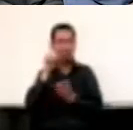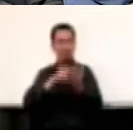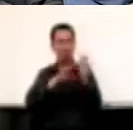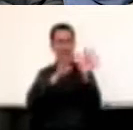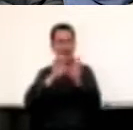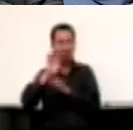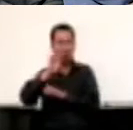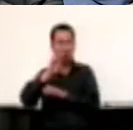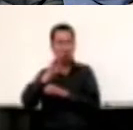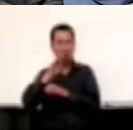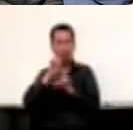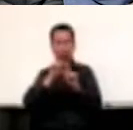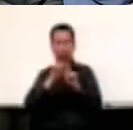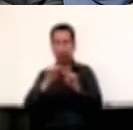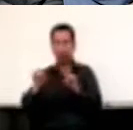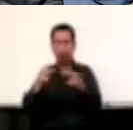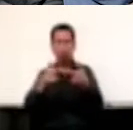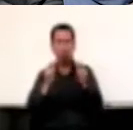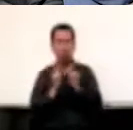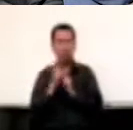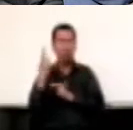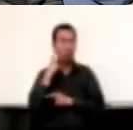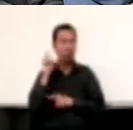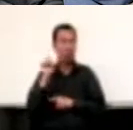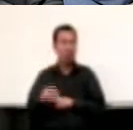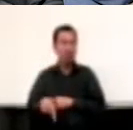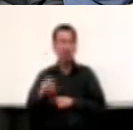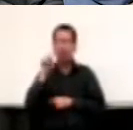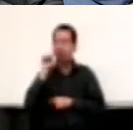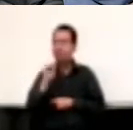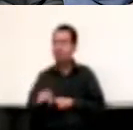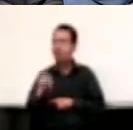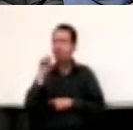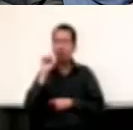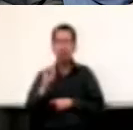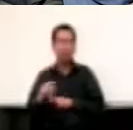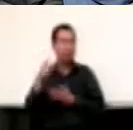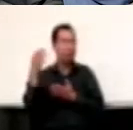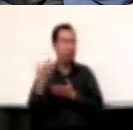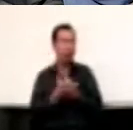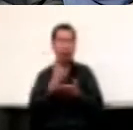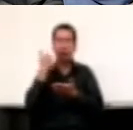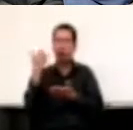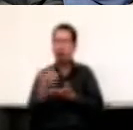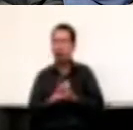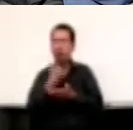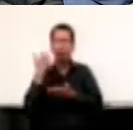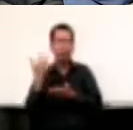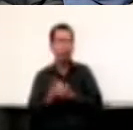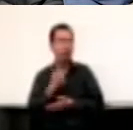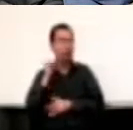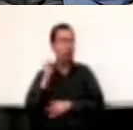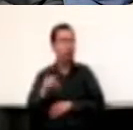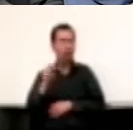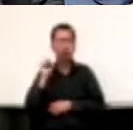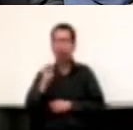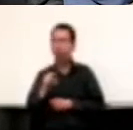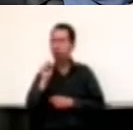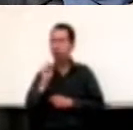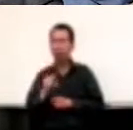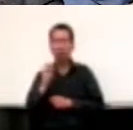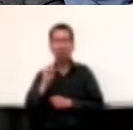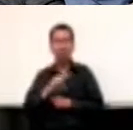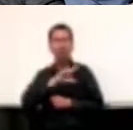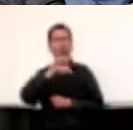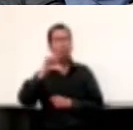90 de un sistema de partido hegemónico, autoritario, dominante, hay diversas, digamos, teorías al respecto, hacia